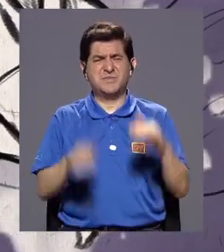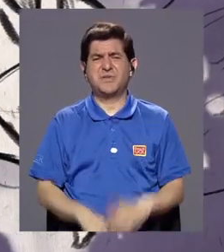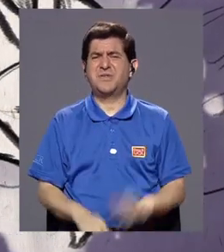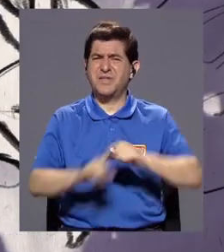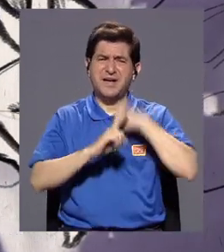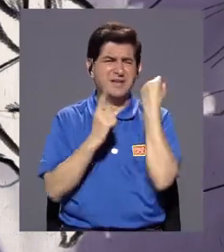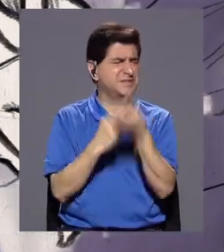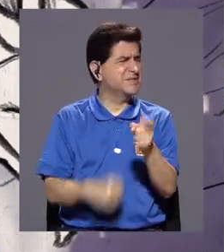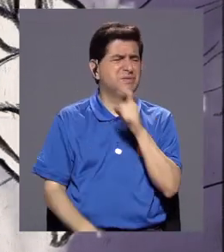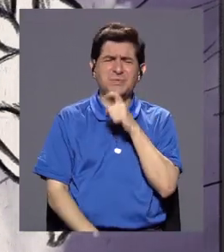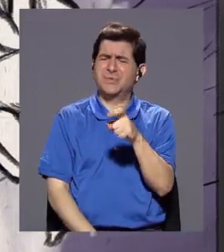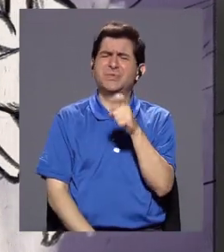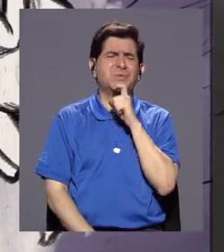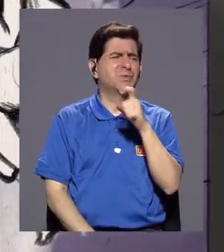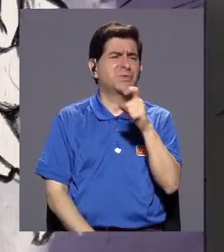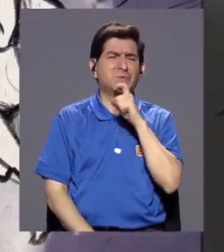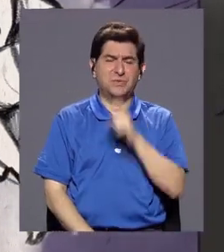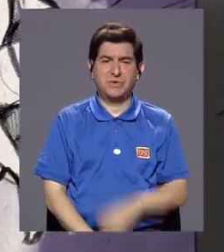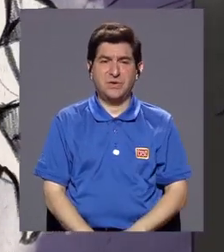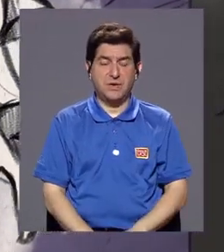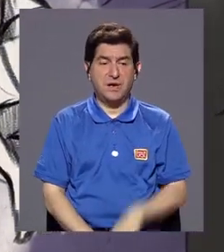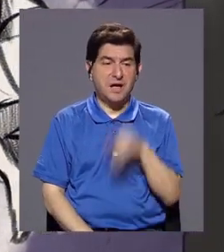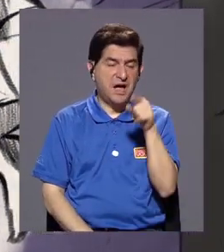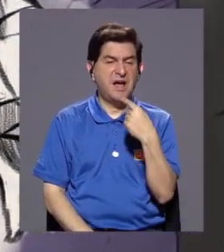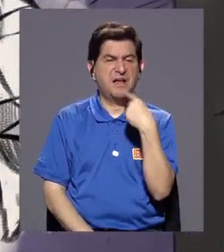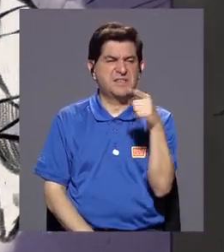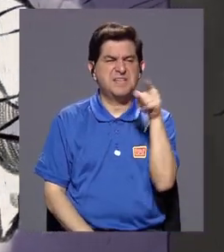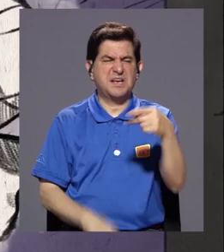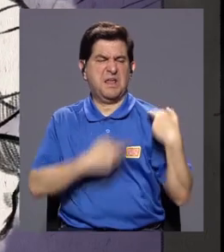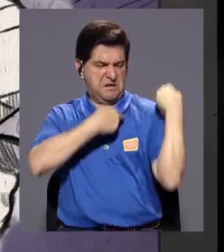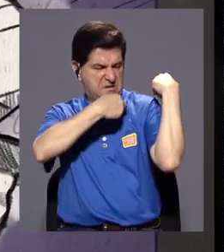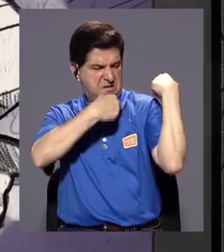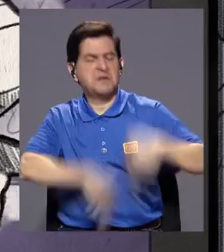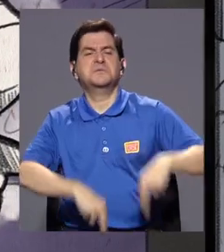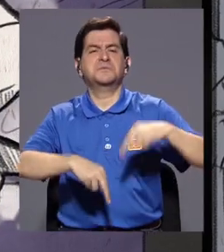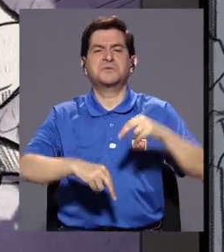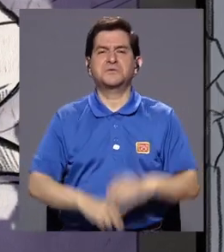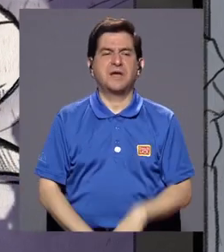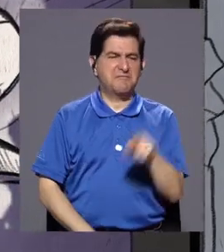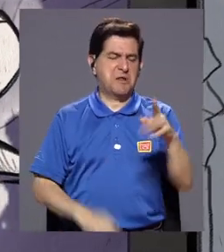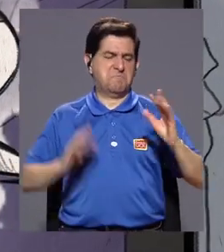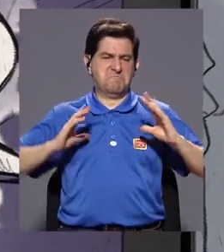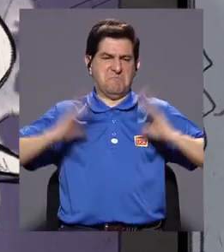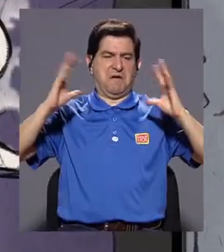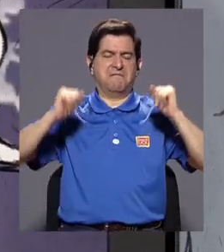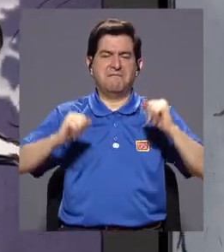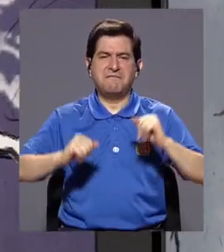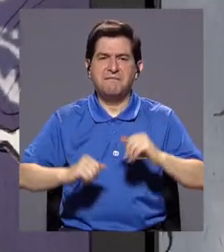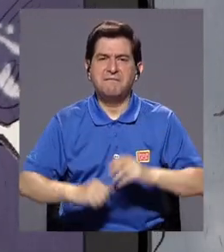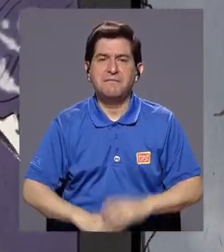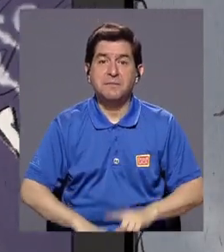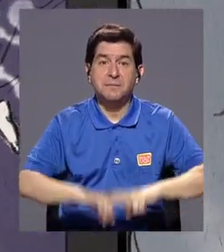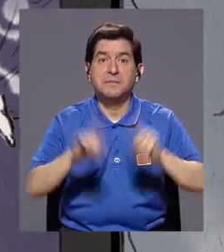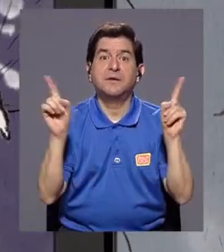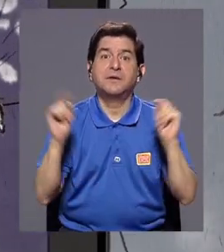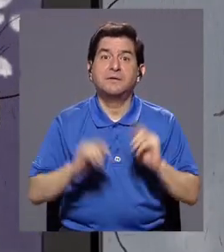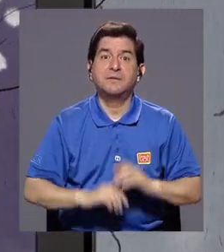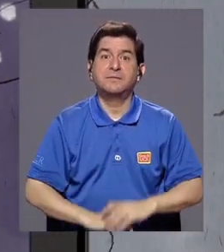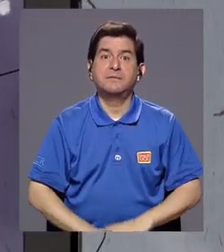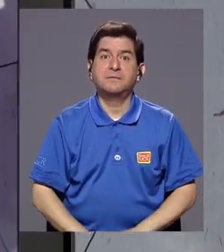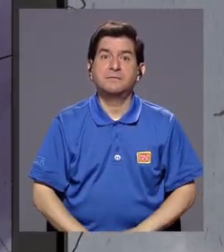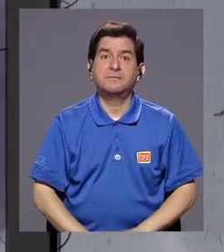de vaga. Pero, aunque todos le decían que no había nada